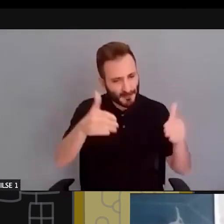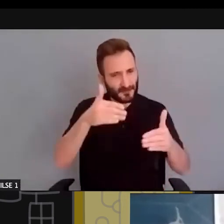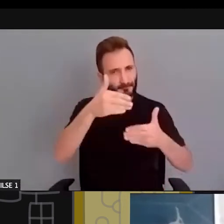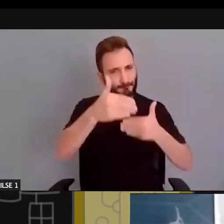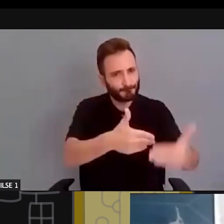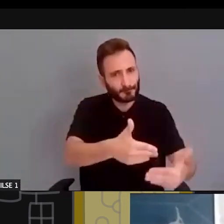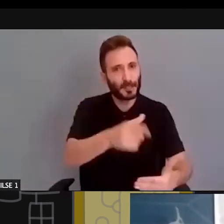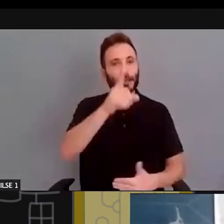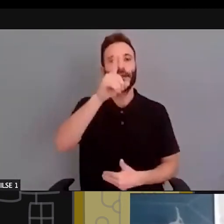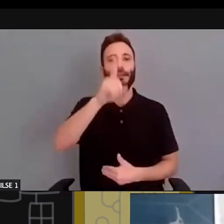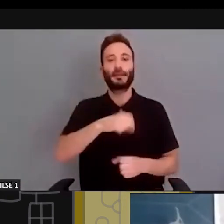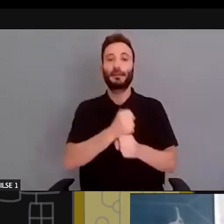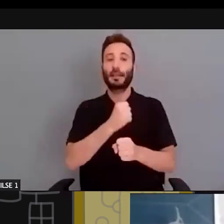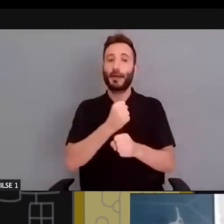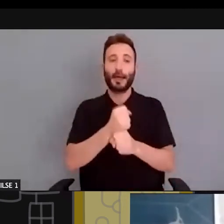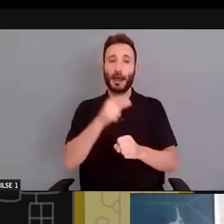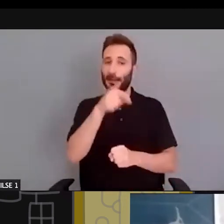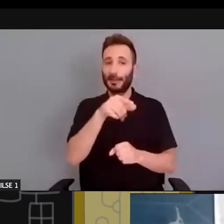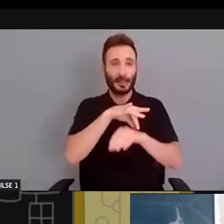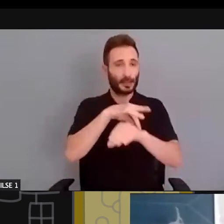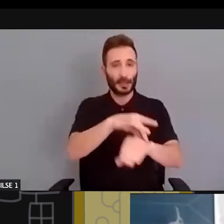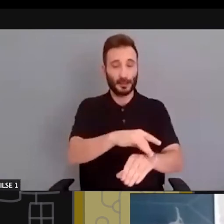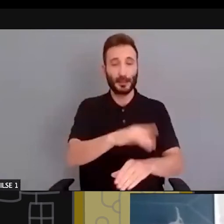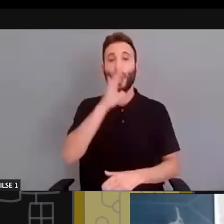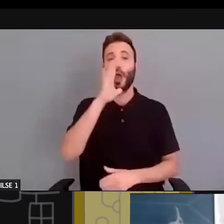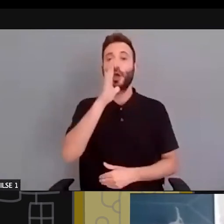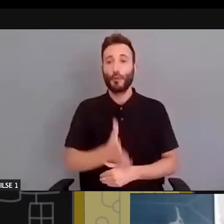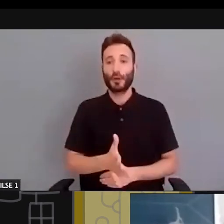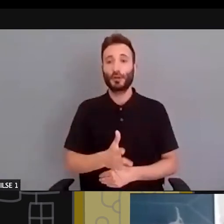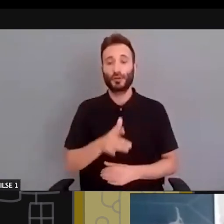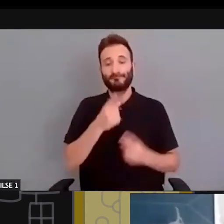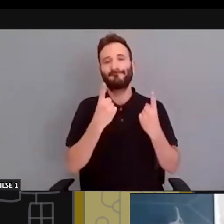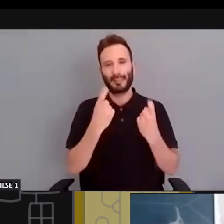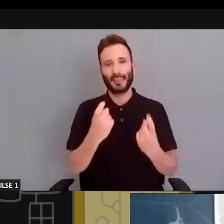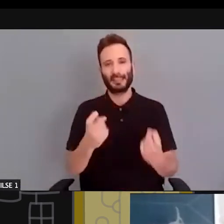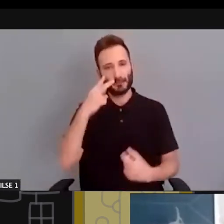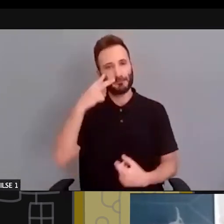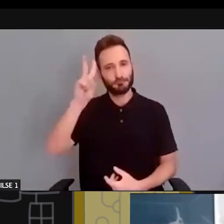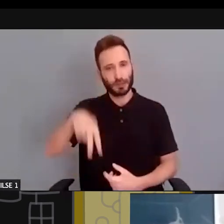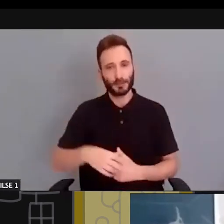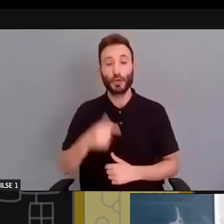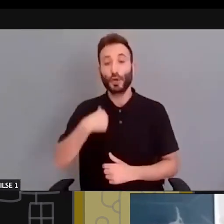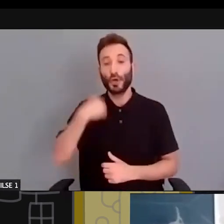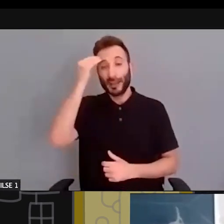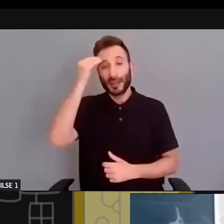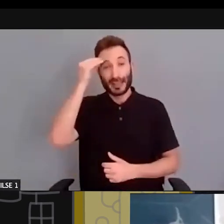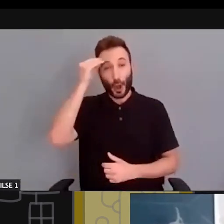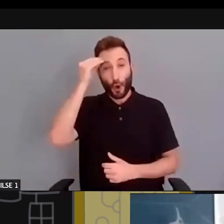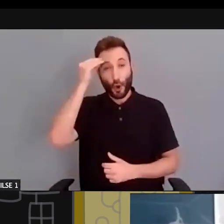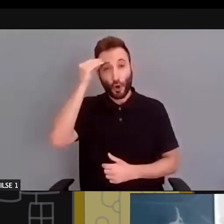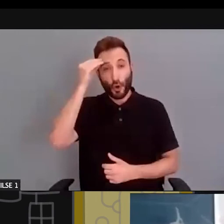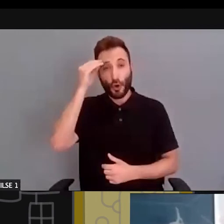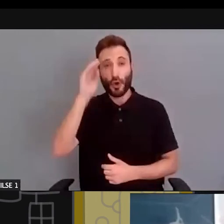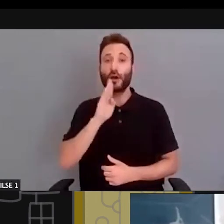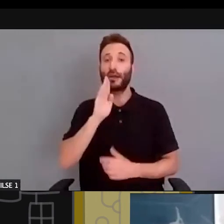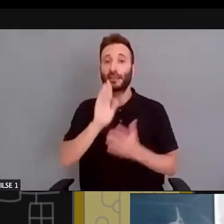esa estela. Por lo tanto, sí, son muy necesarios. Es decir, yo creo que, como ha comentado ahora